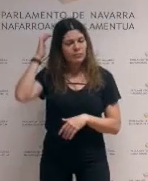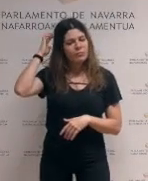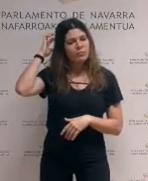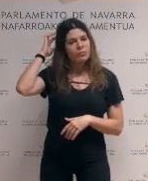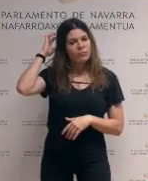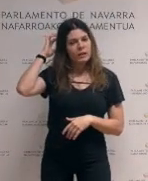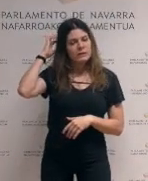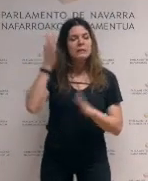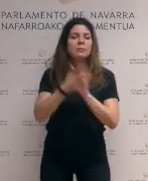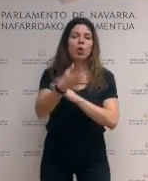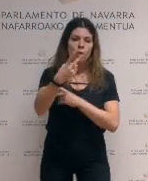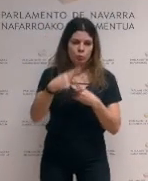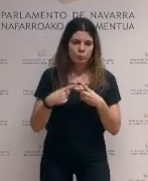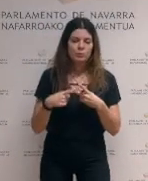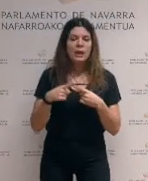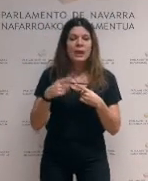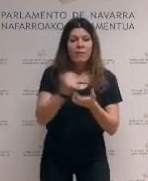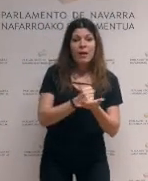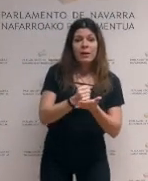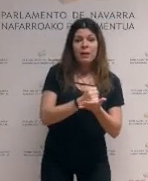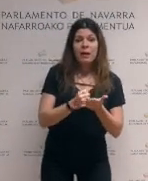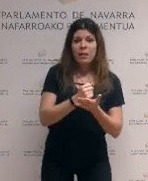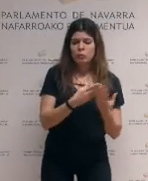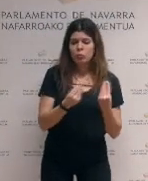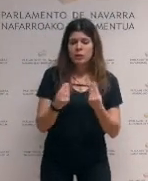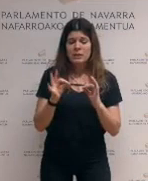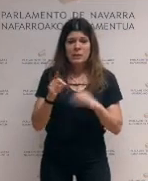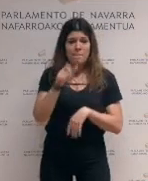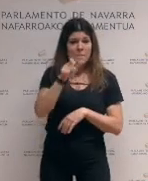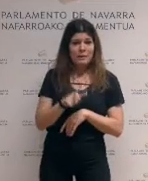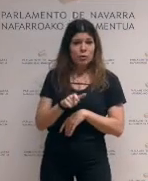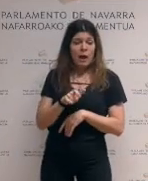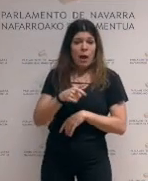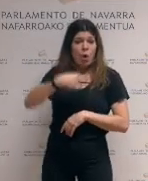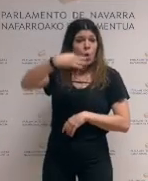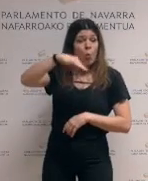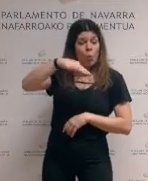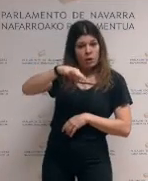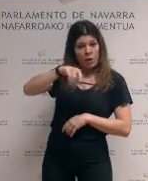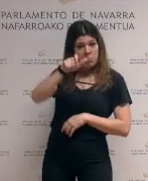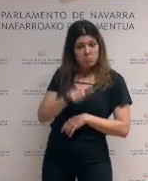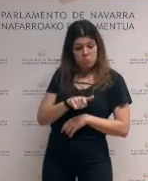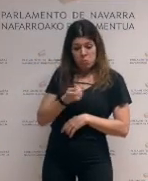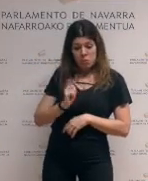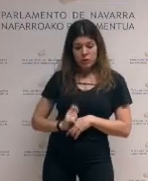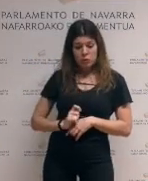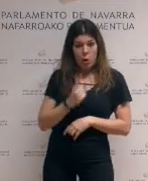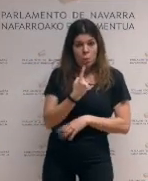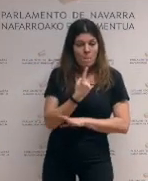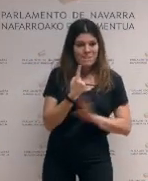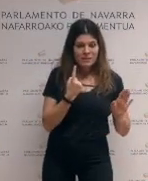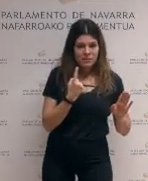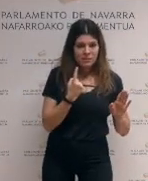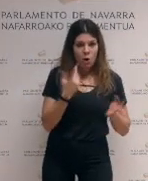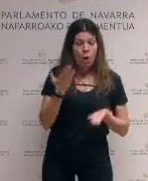2 de ellas. Hay muchas farmacias unipersonales, farmacias que dependen solo de un farmacéutico o una farmacéutica en relación a lo que existe